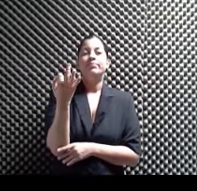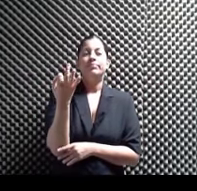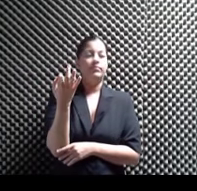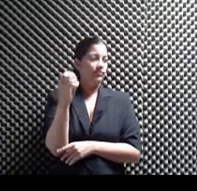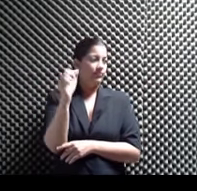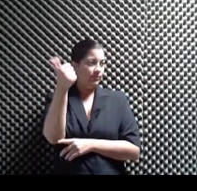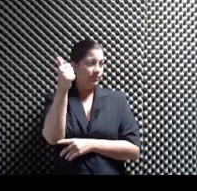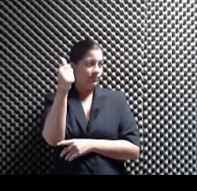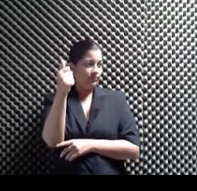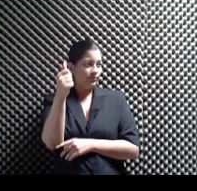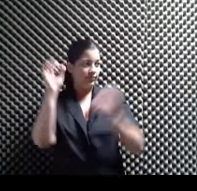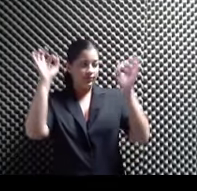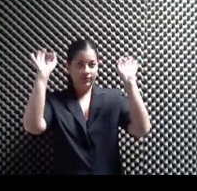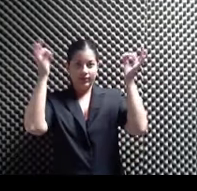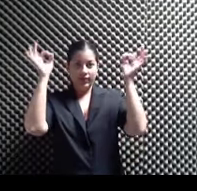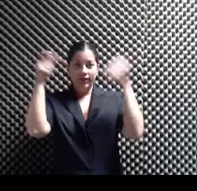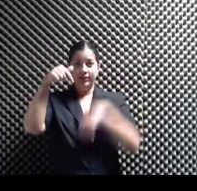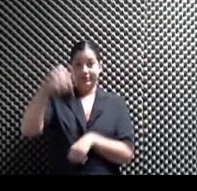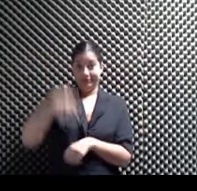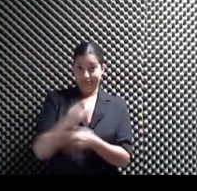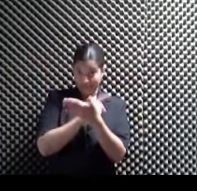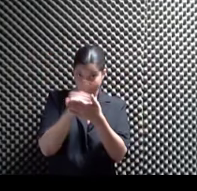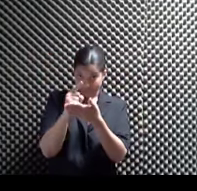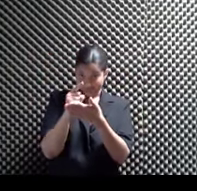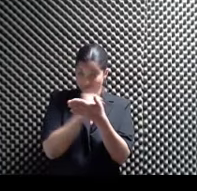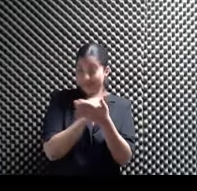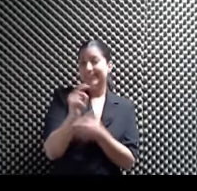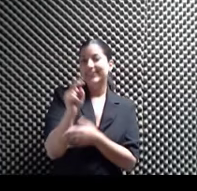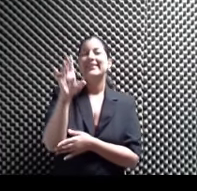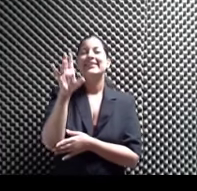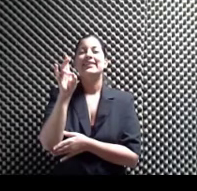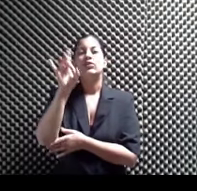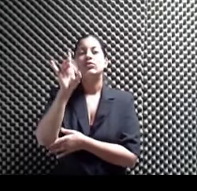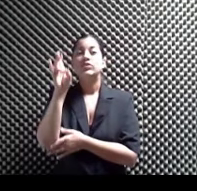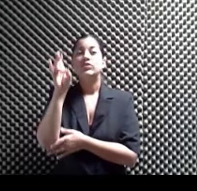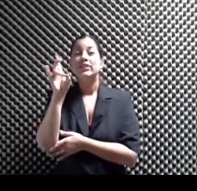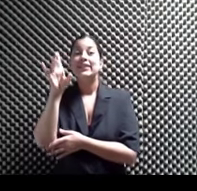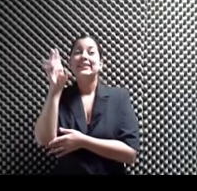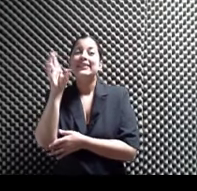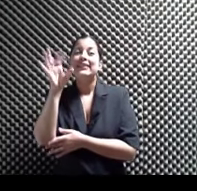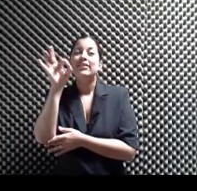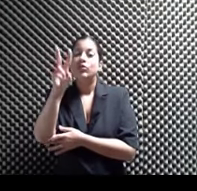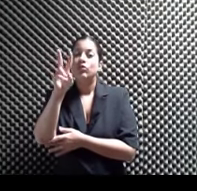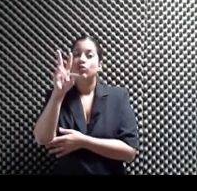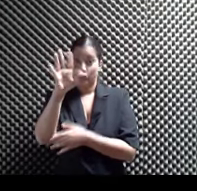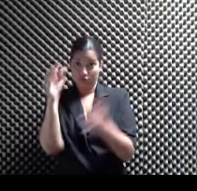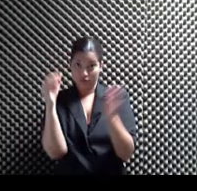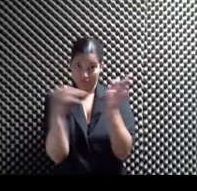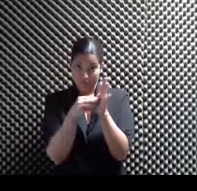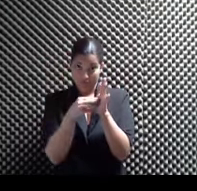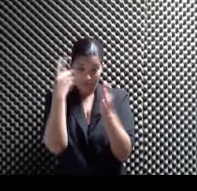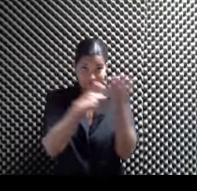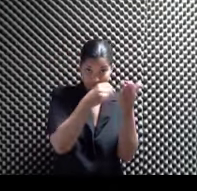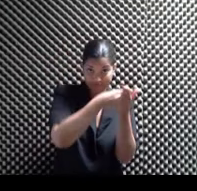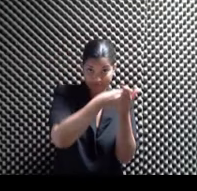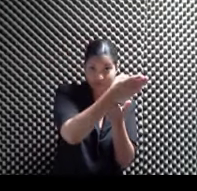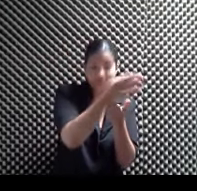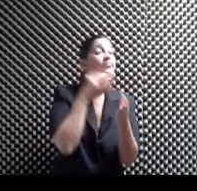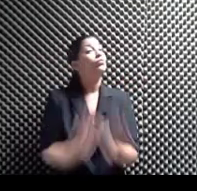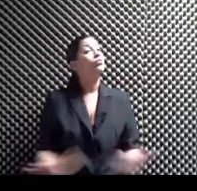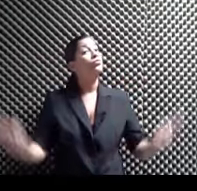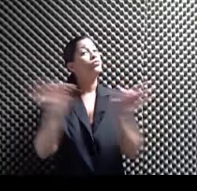6 Ya, esta semana Ya, eso es ya 787-7925-1000 Para los boletos Importante decir